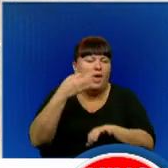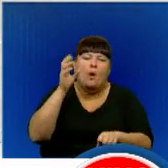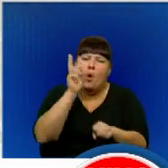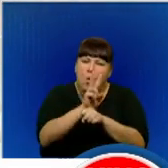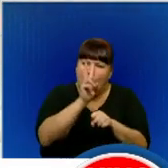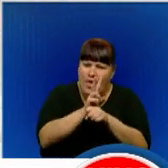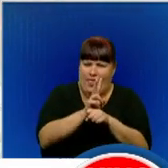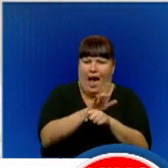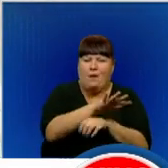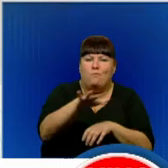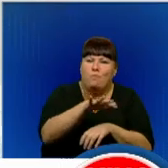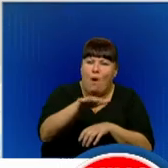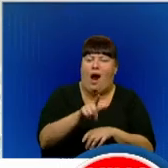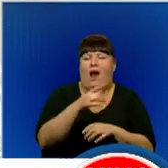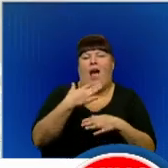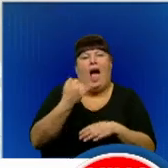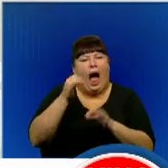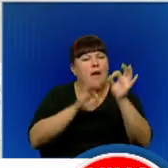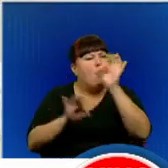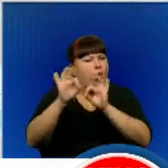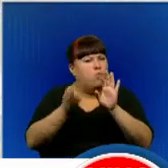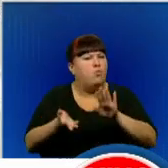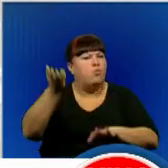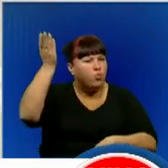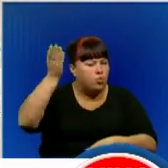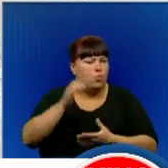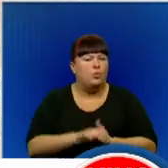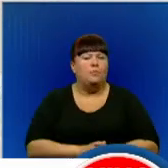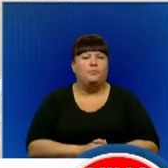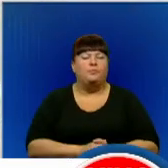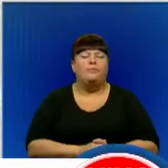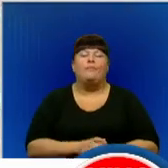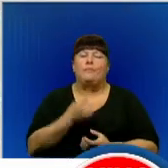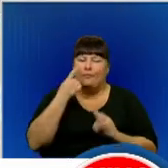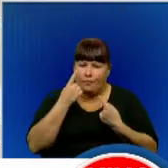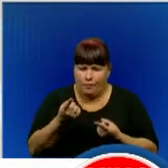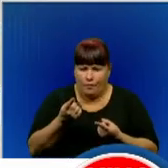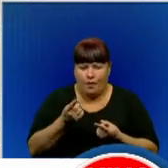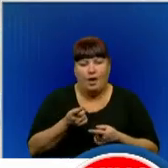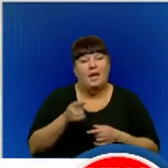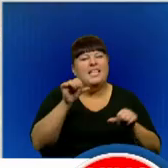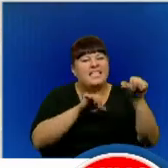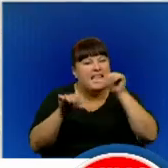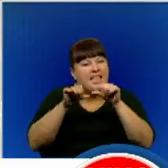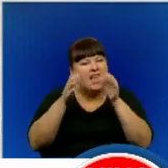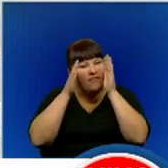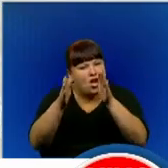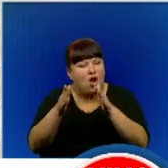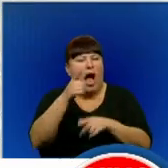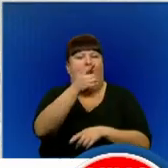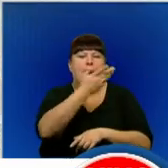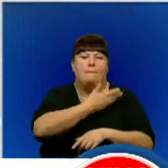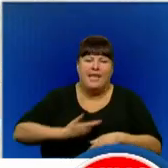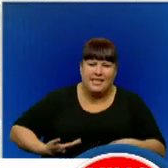a sus pueblos tenemos índices muy altos y escuchen a los científicos al señor